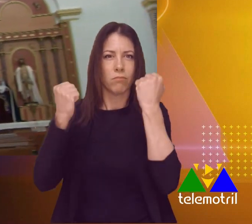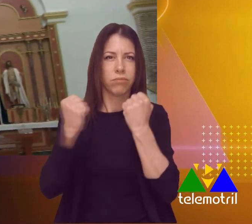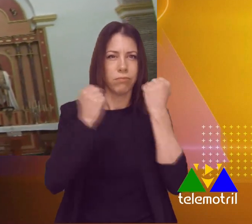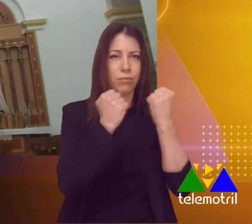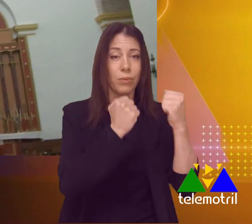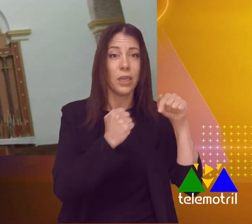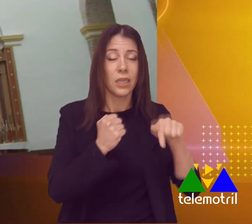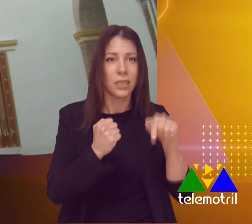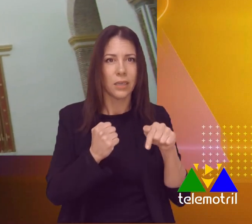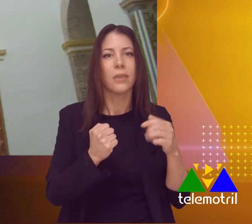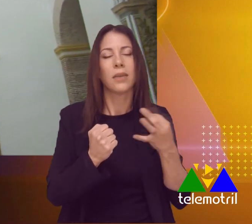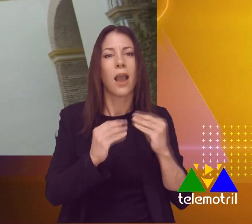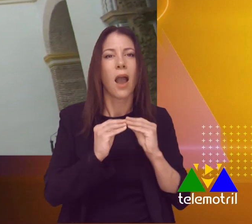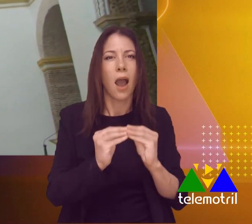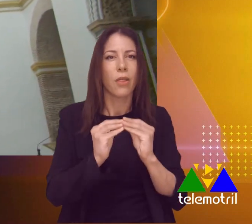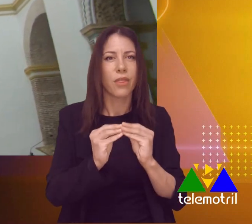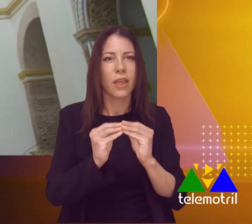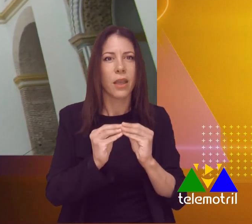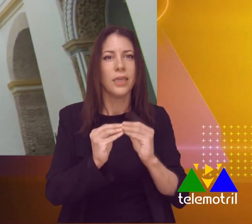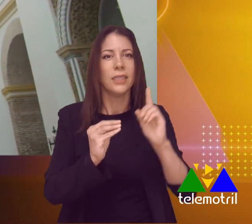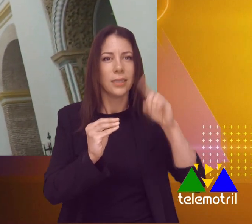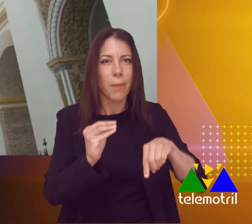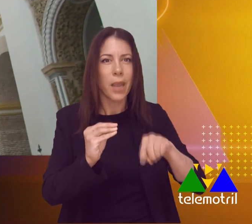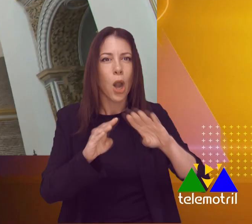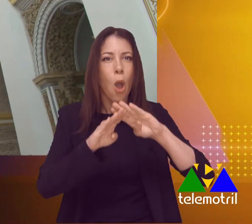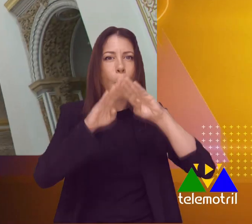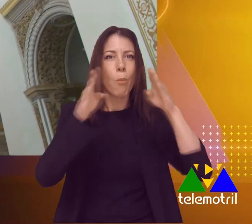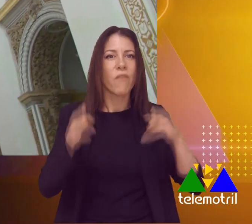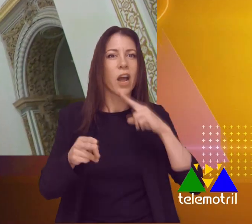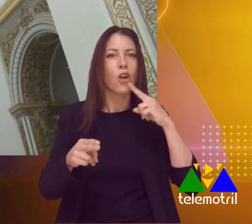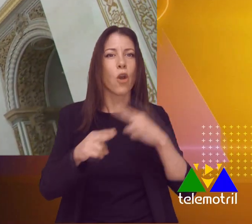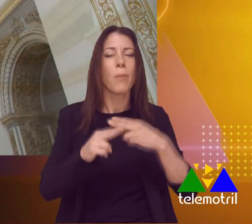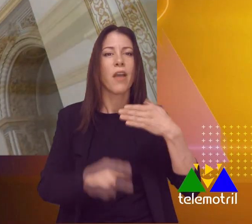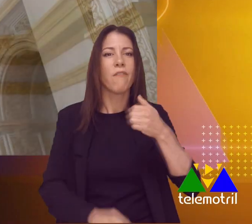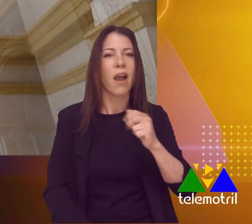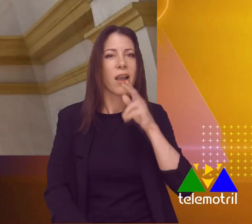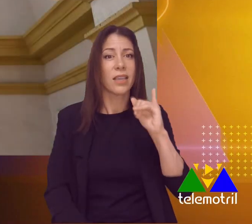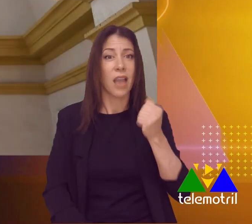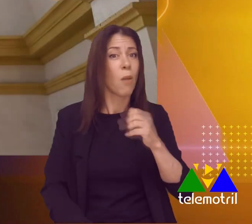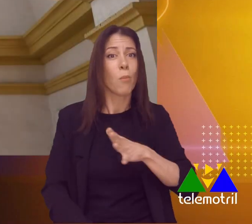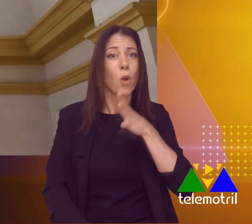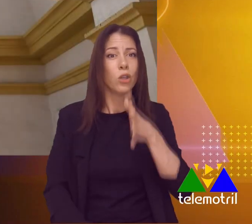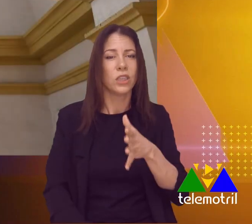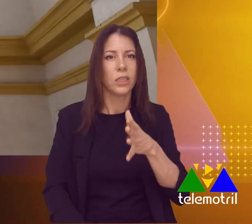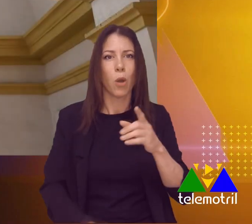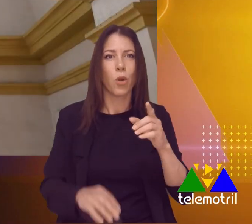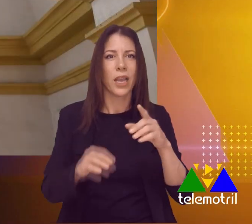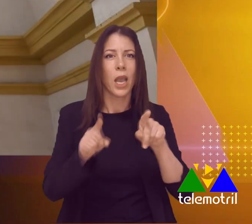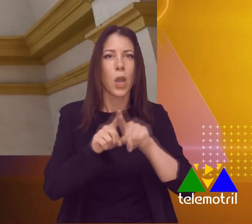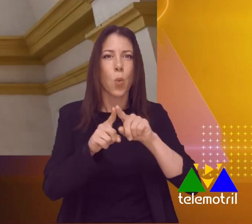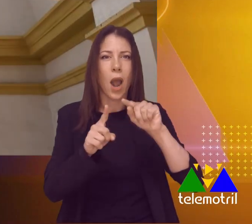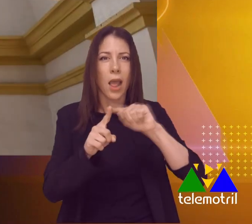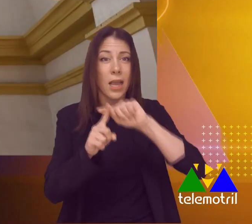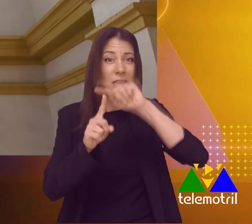y sobre ello elabora esta bóveda vaída, se llama bóveda vaída porque no es de semicircular, está un